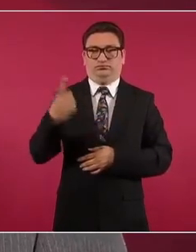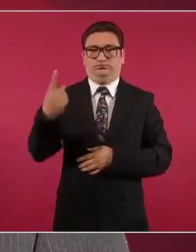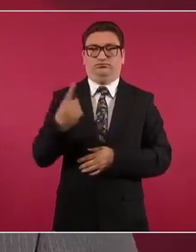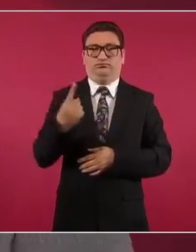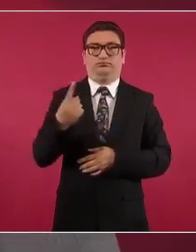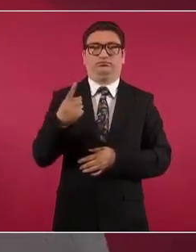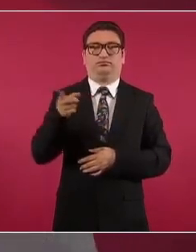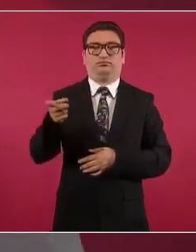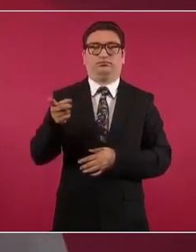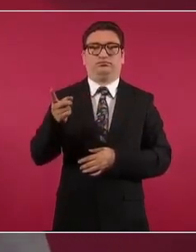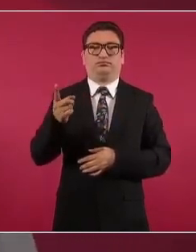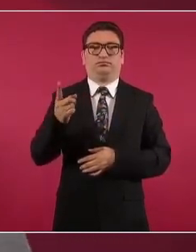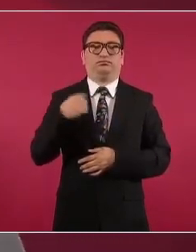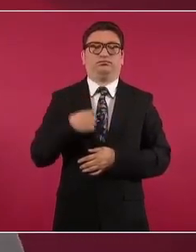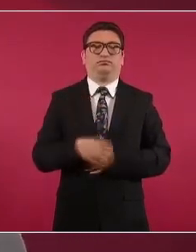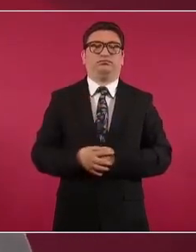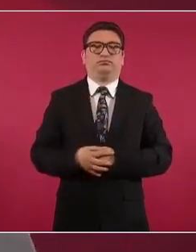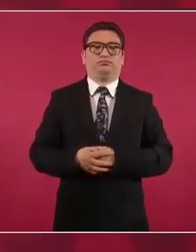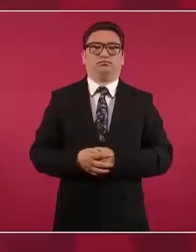como